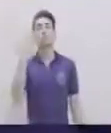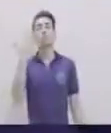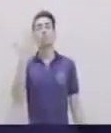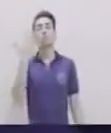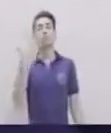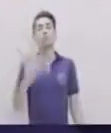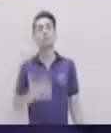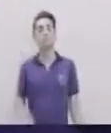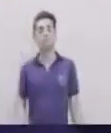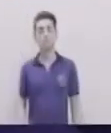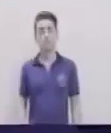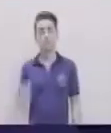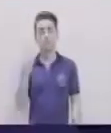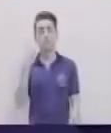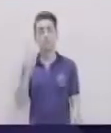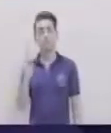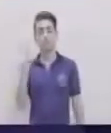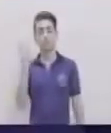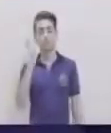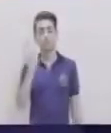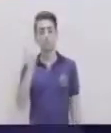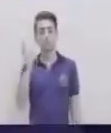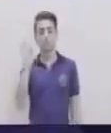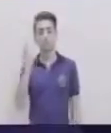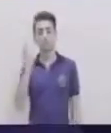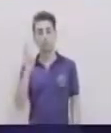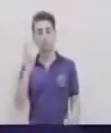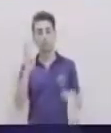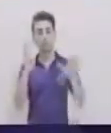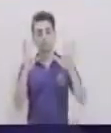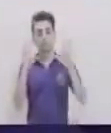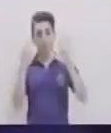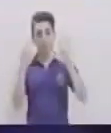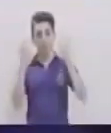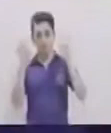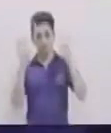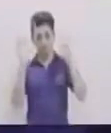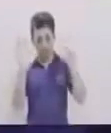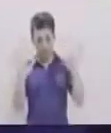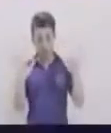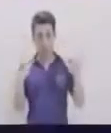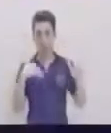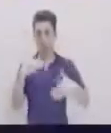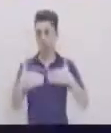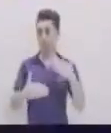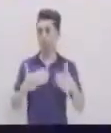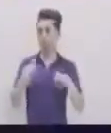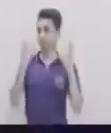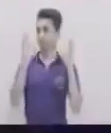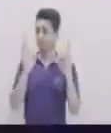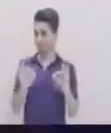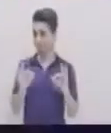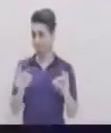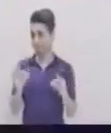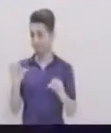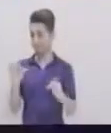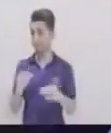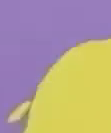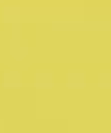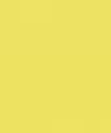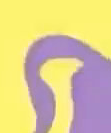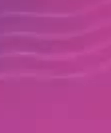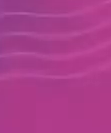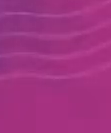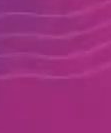respiramos, contamos hasta 10 y luego vamos a actuar de una mejor manera. Ya no vamos a ser